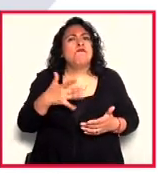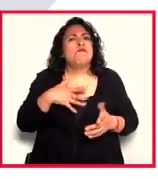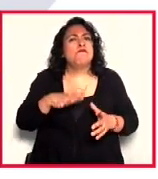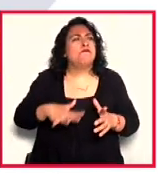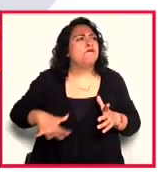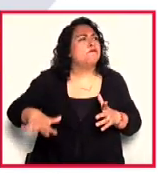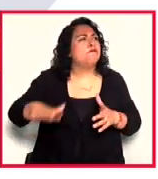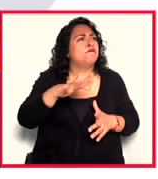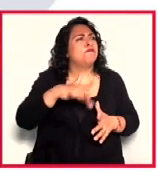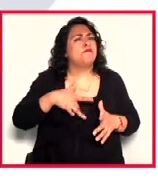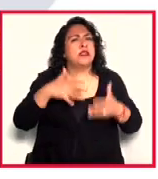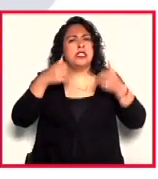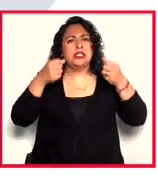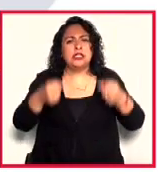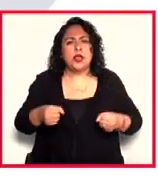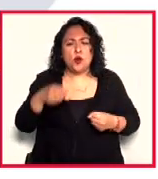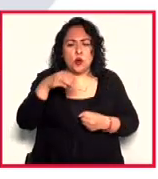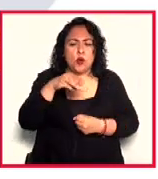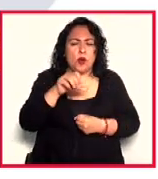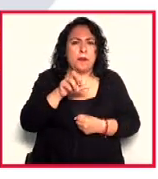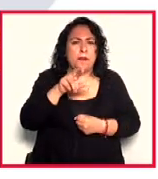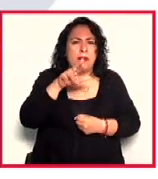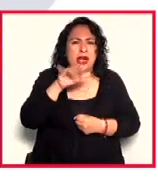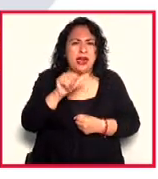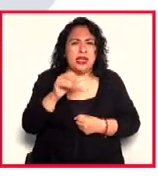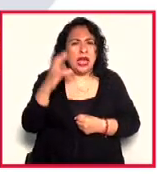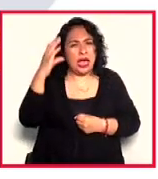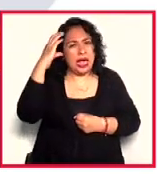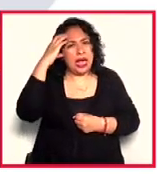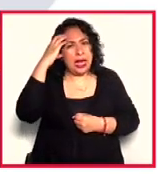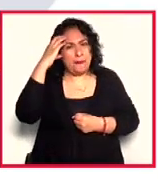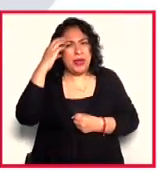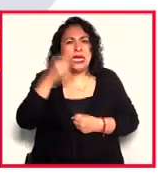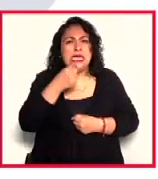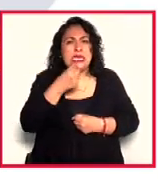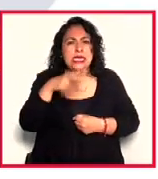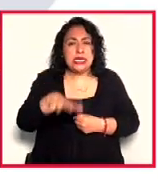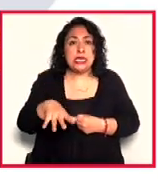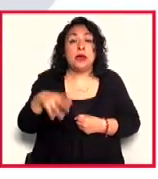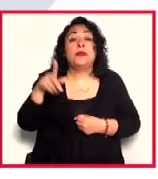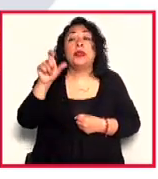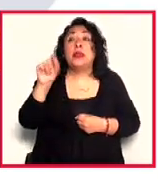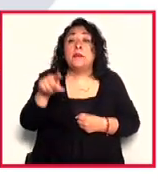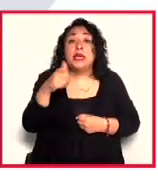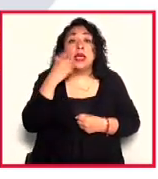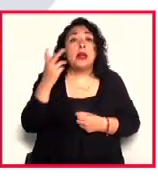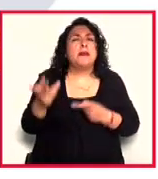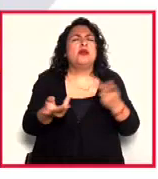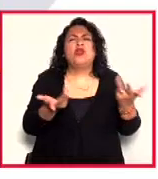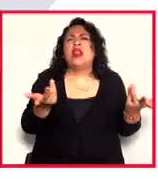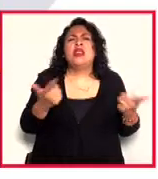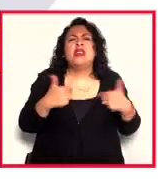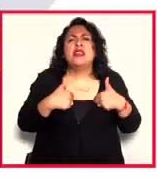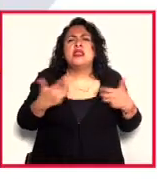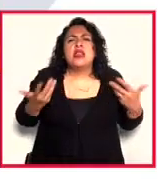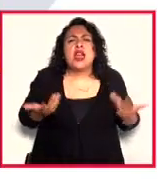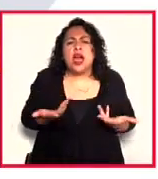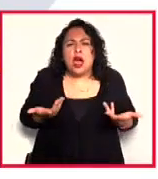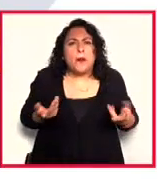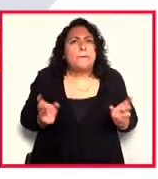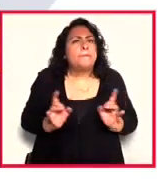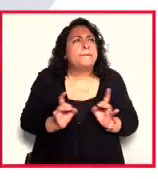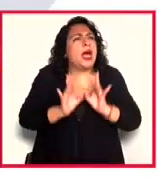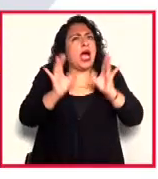seguro de María, ¿no? En la cama de una niña. También intenta cuestionar sobre qué hacer y cómo reaccionar frente a